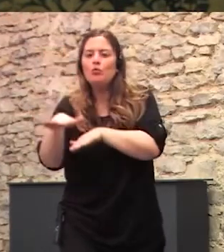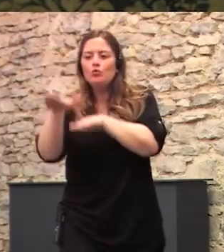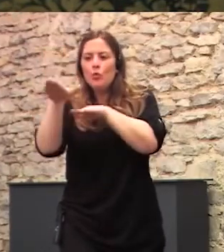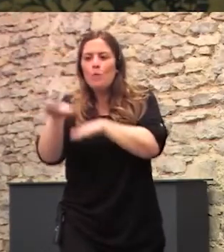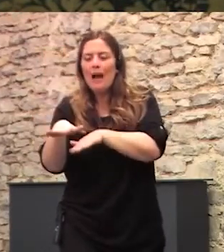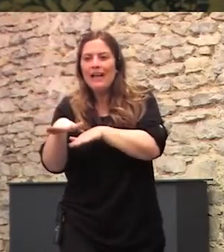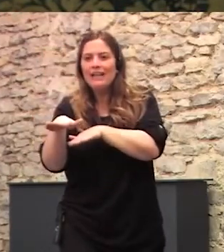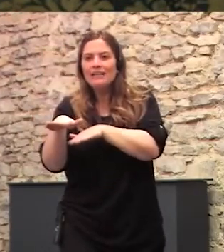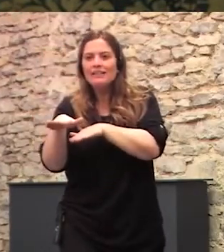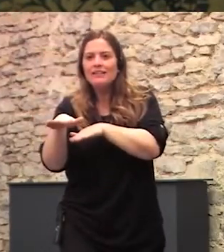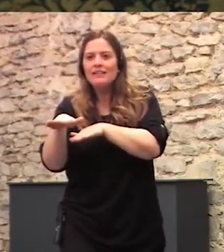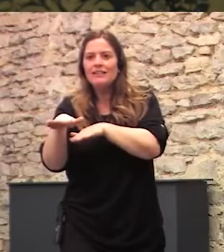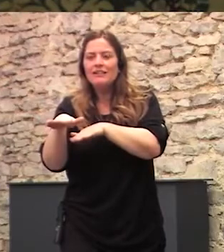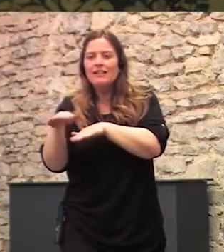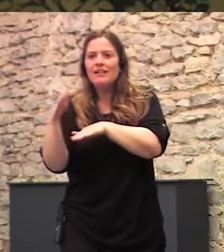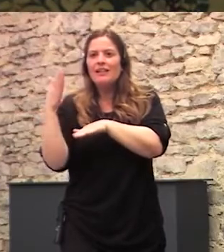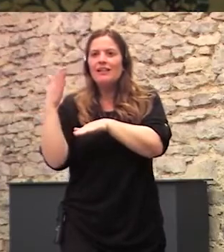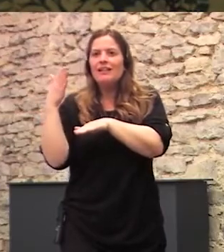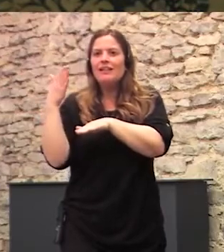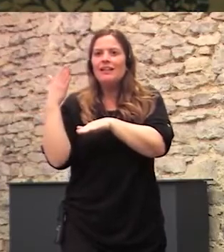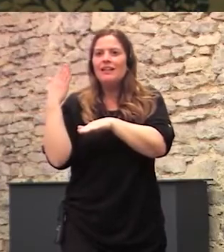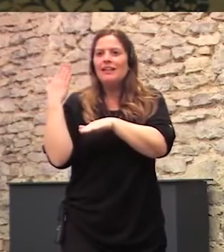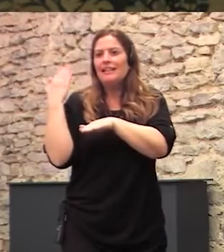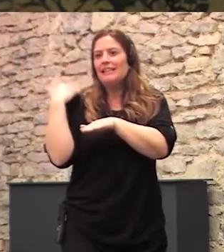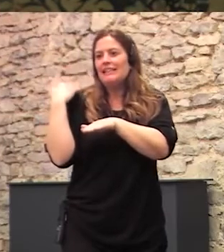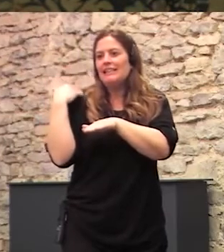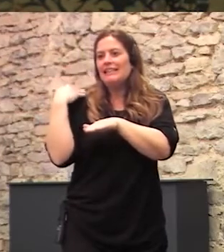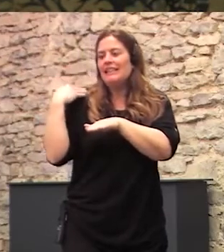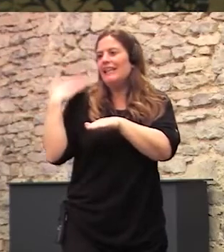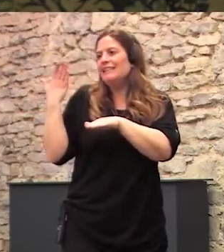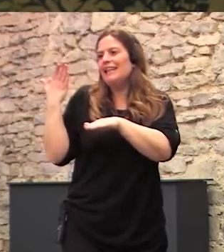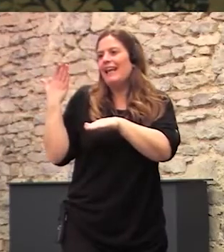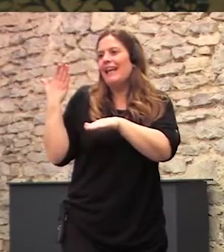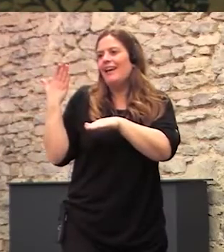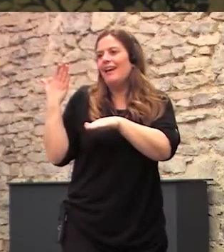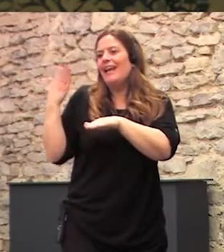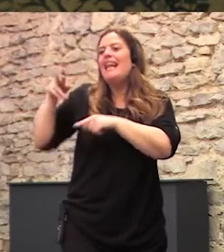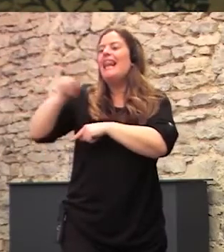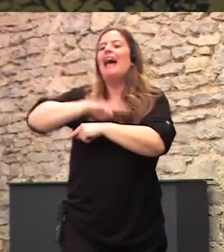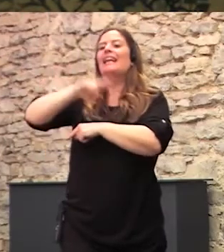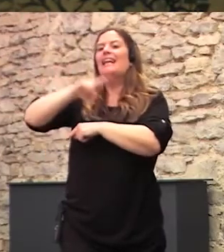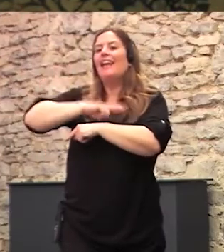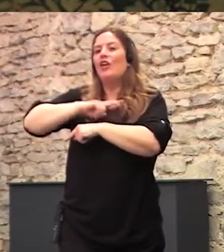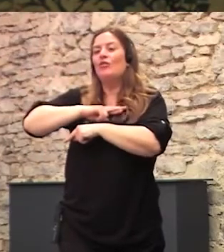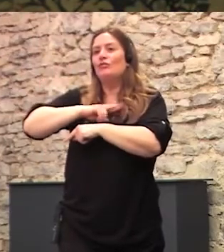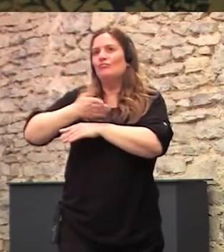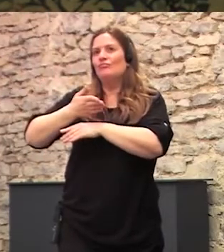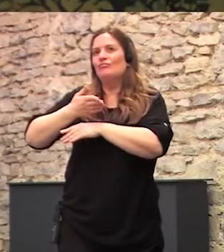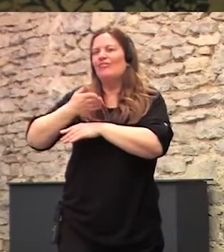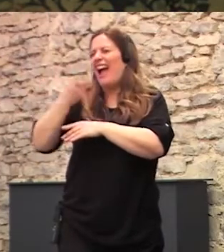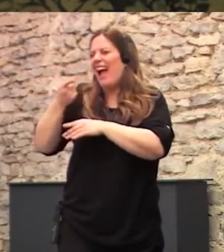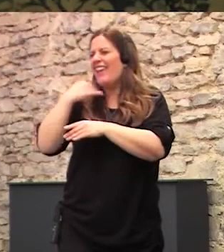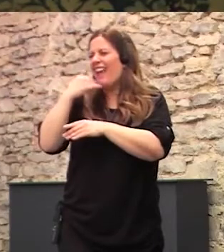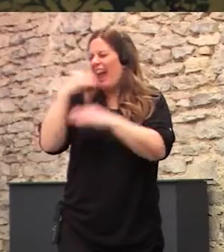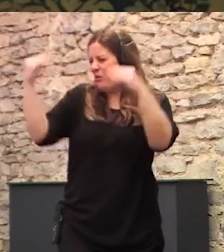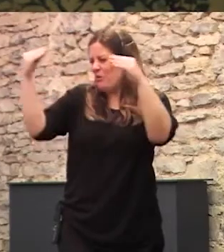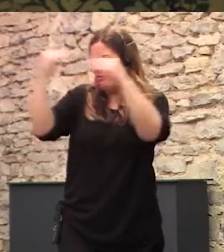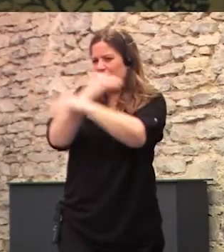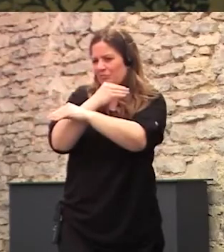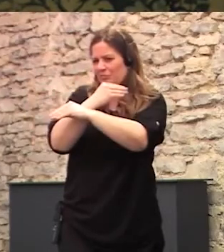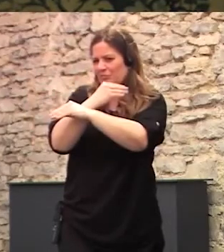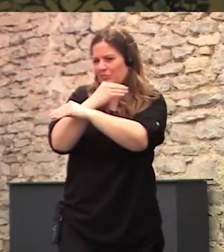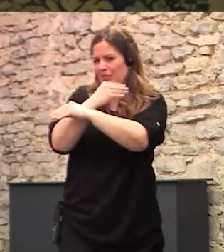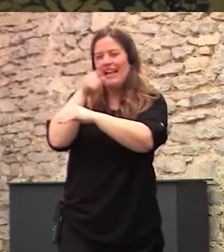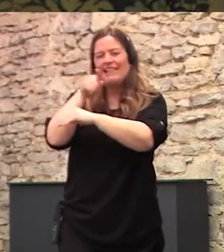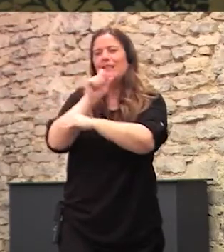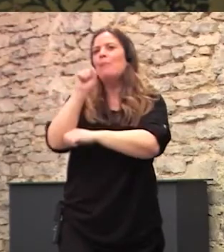desde fuentes religiosas? Ahí hay algo que no cuadra, ¿vale? Entonces, esa es la primera